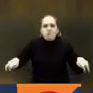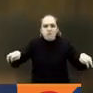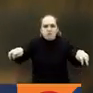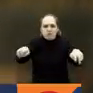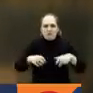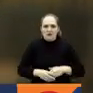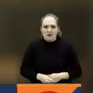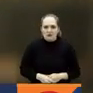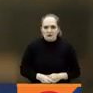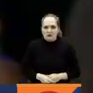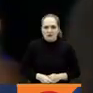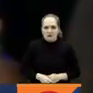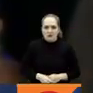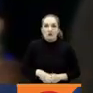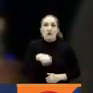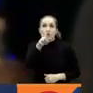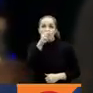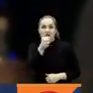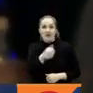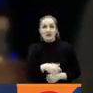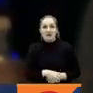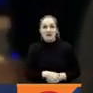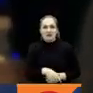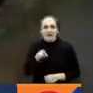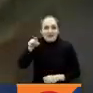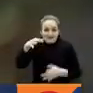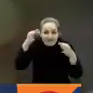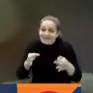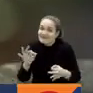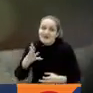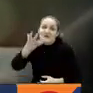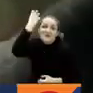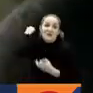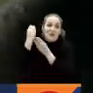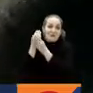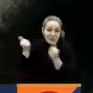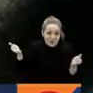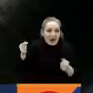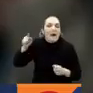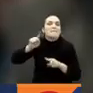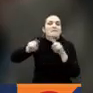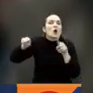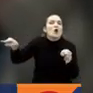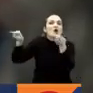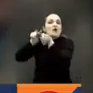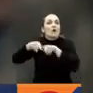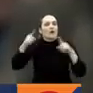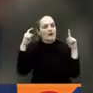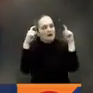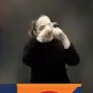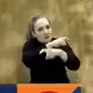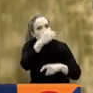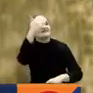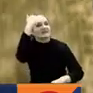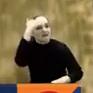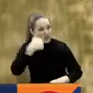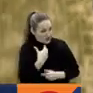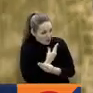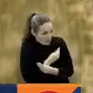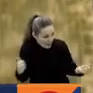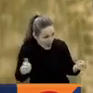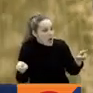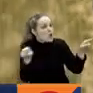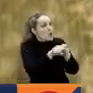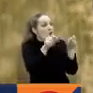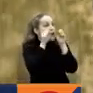¿Todo bien? Se extinguieron hace millones de años. Saben lo que significa desaparecer. Conocen la ruta por la que